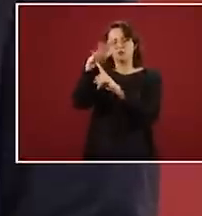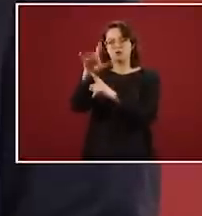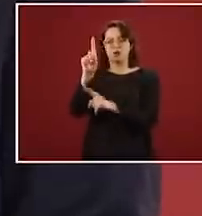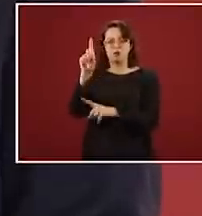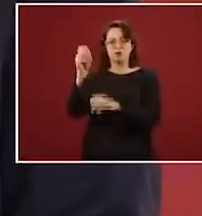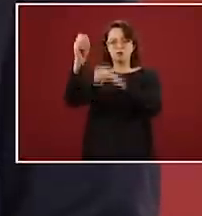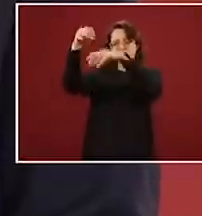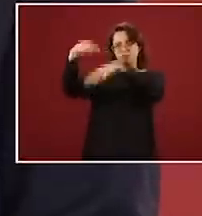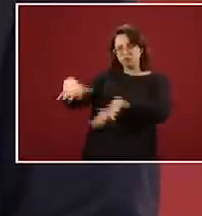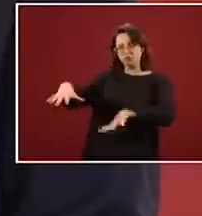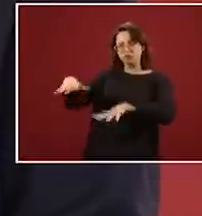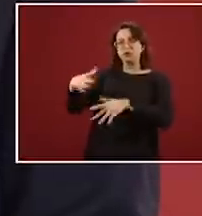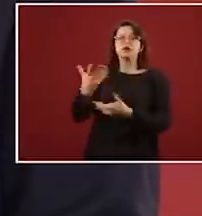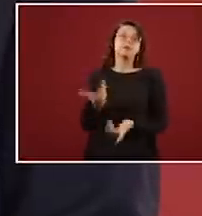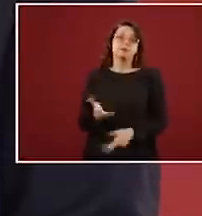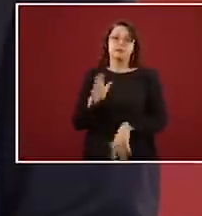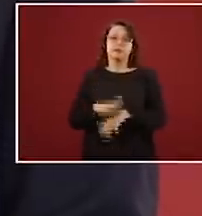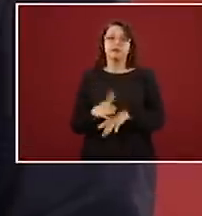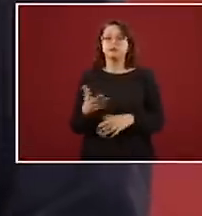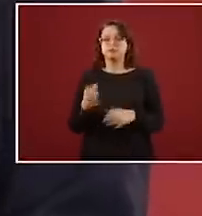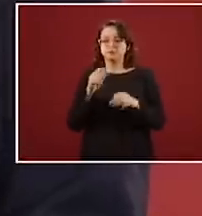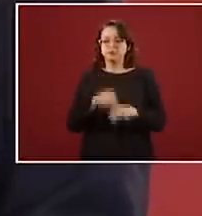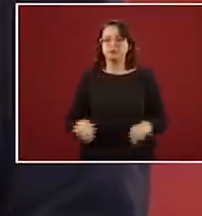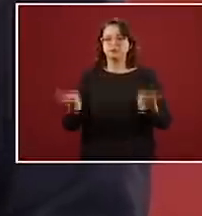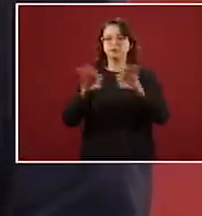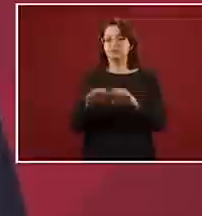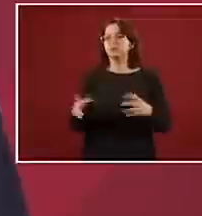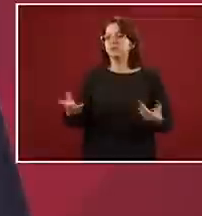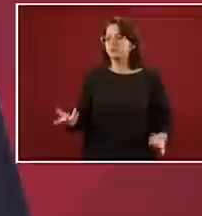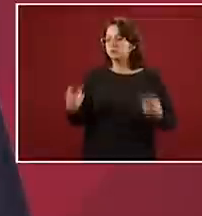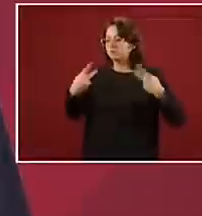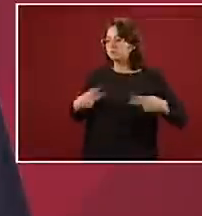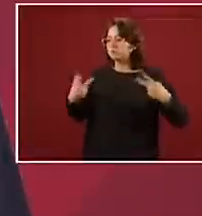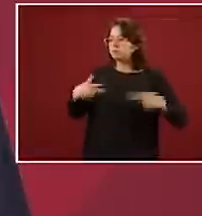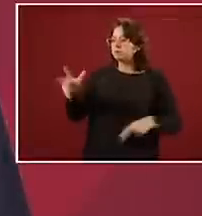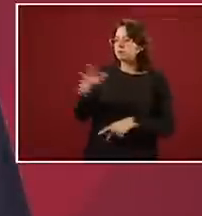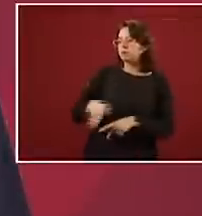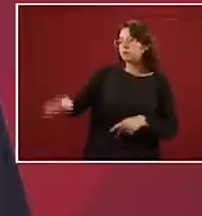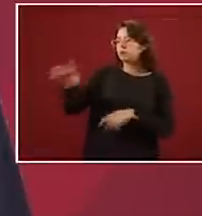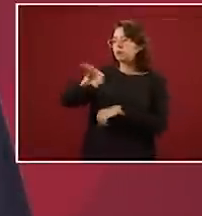y desde luego la seguridad pública, la protección civil,